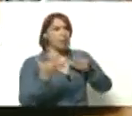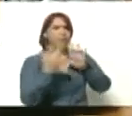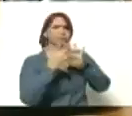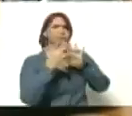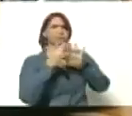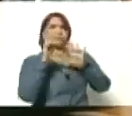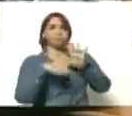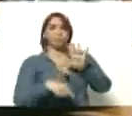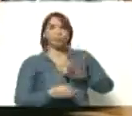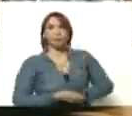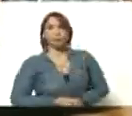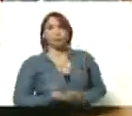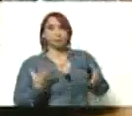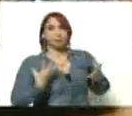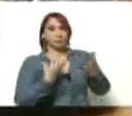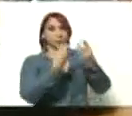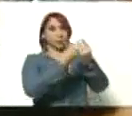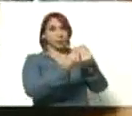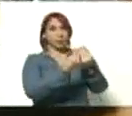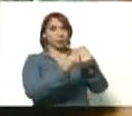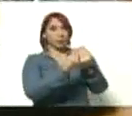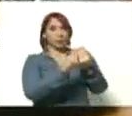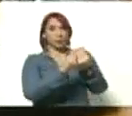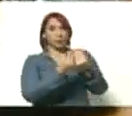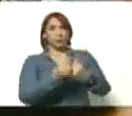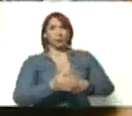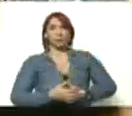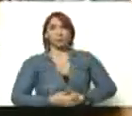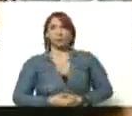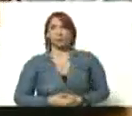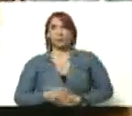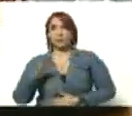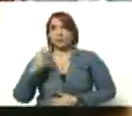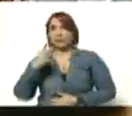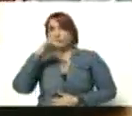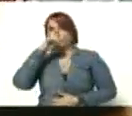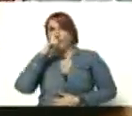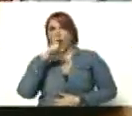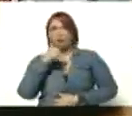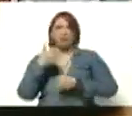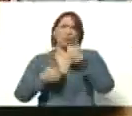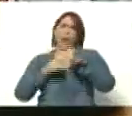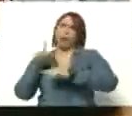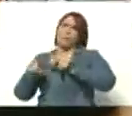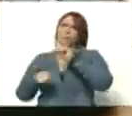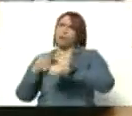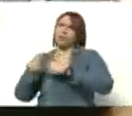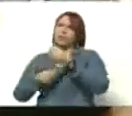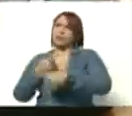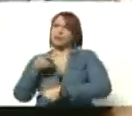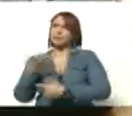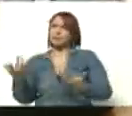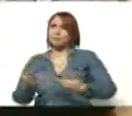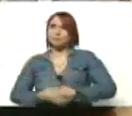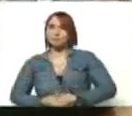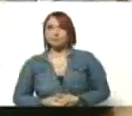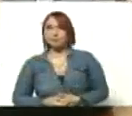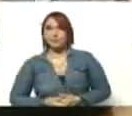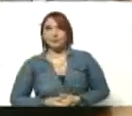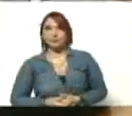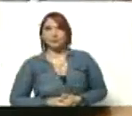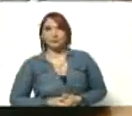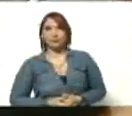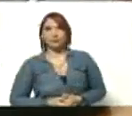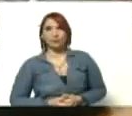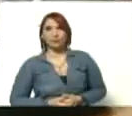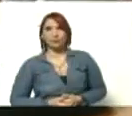me acompaña, me dices tu nombre, por favor. Jennifer Peñalosa, de quinto año A. ¿Qué pregunta le vas a hacer a la ministra, Jennifer? Bueno, primero que